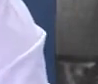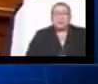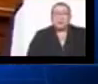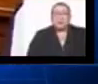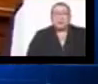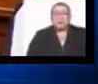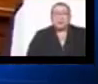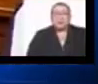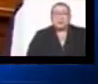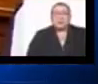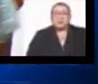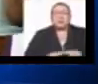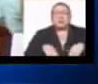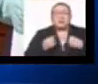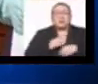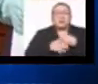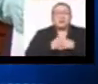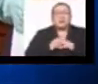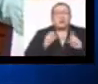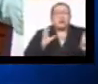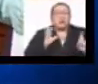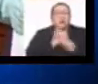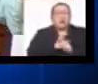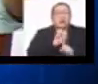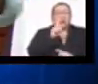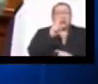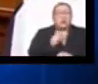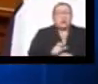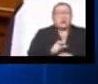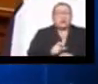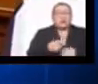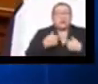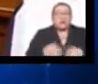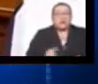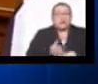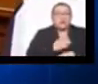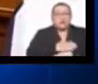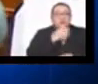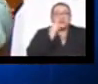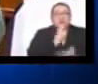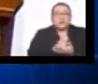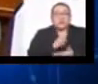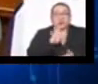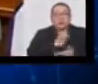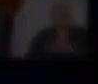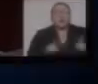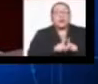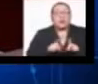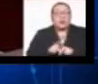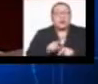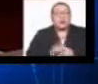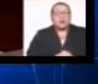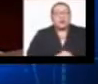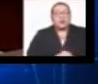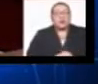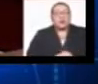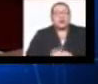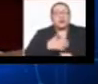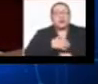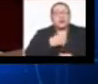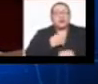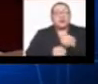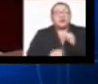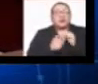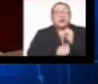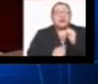más chance ya pero ahora hay reelección y hay bicameralidad se va a resolver con eso al menos el el elector ahí